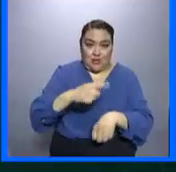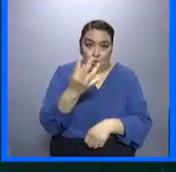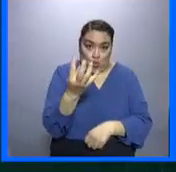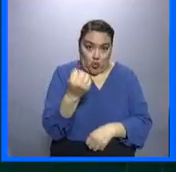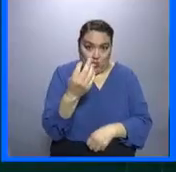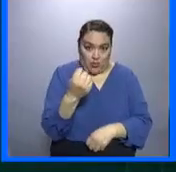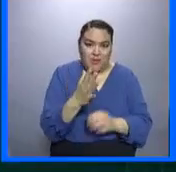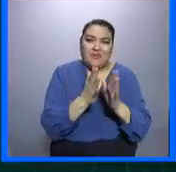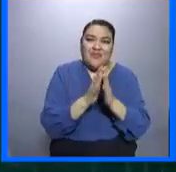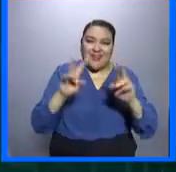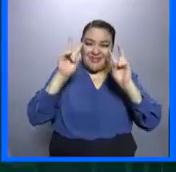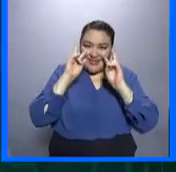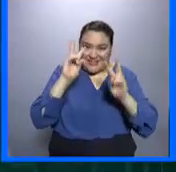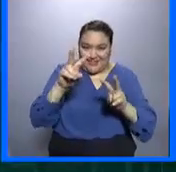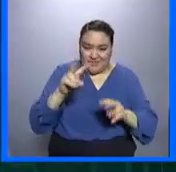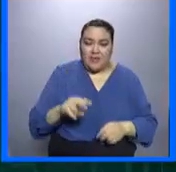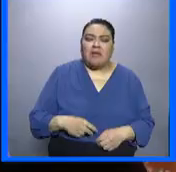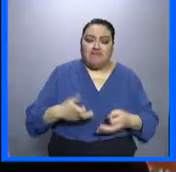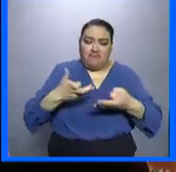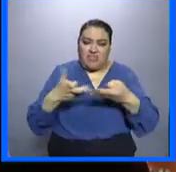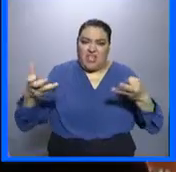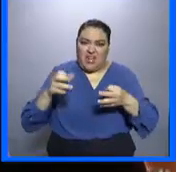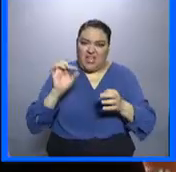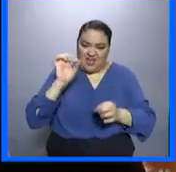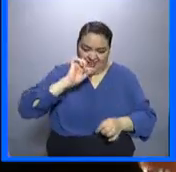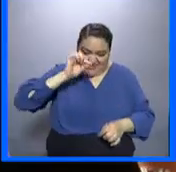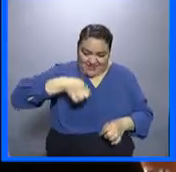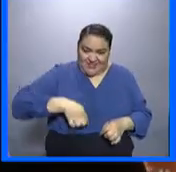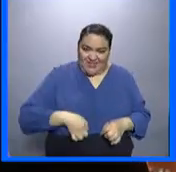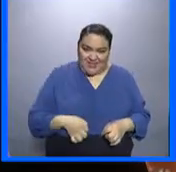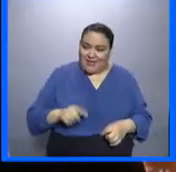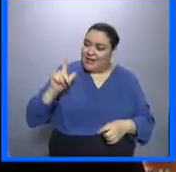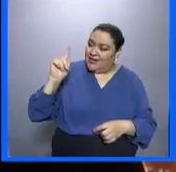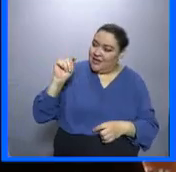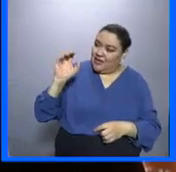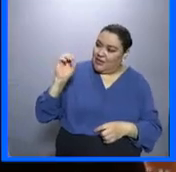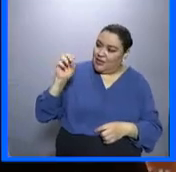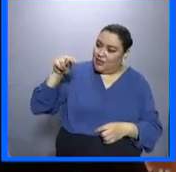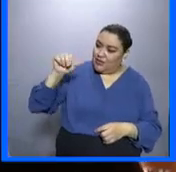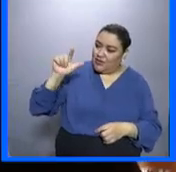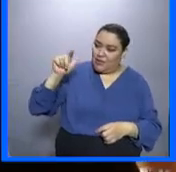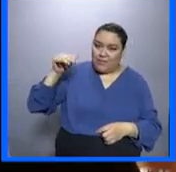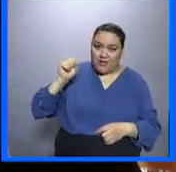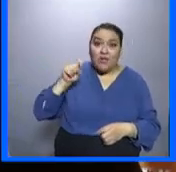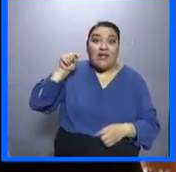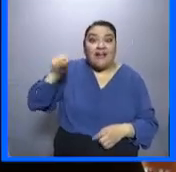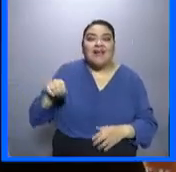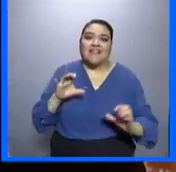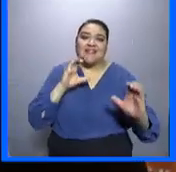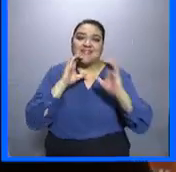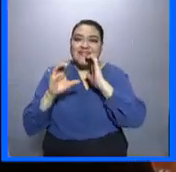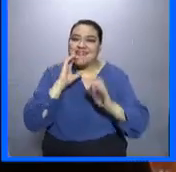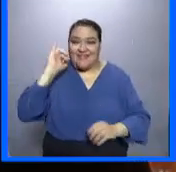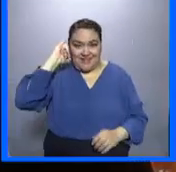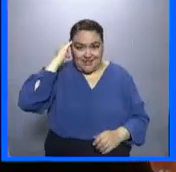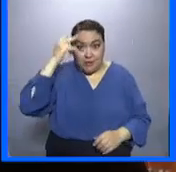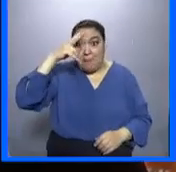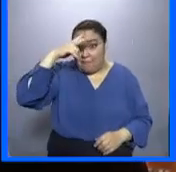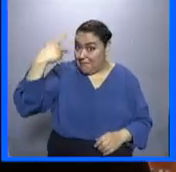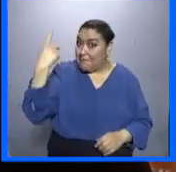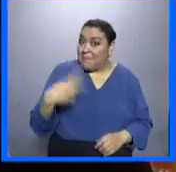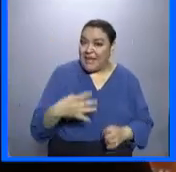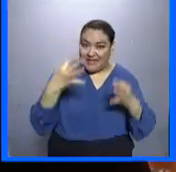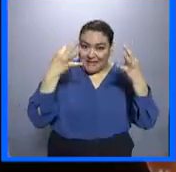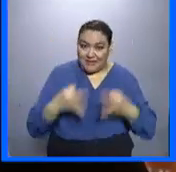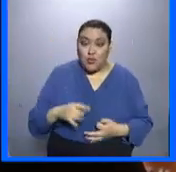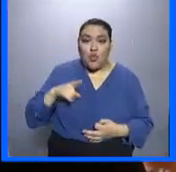horas, no se pierda Ombligo de Tierra, con Martín Tonalmeyotl, uno de los comunicadores indígenas mexicanos